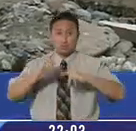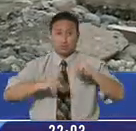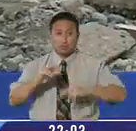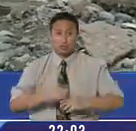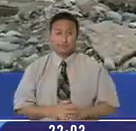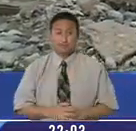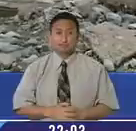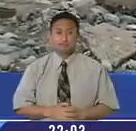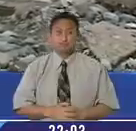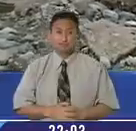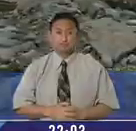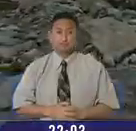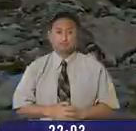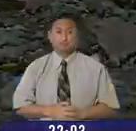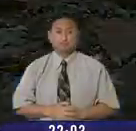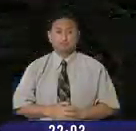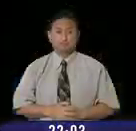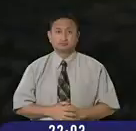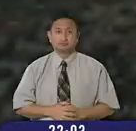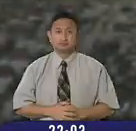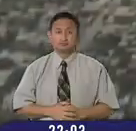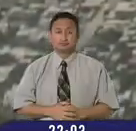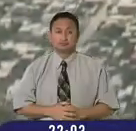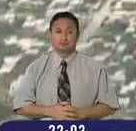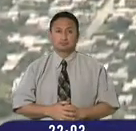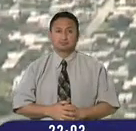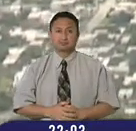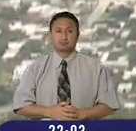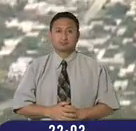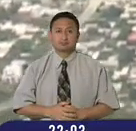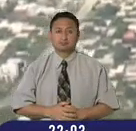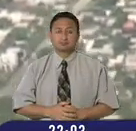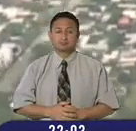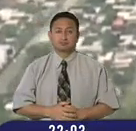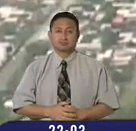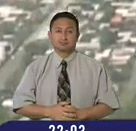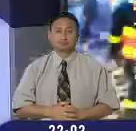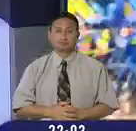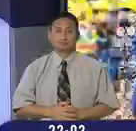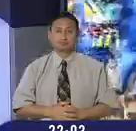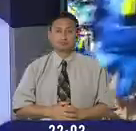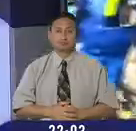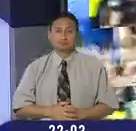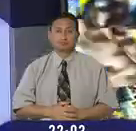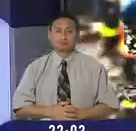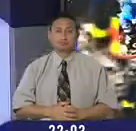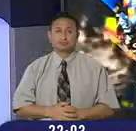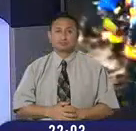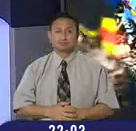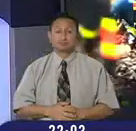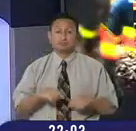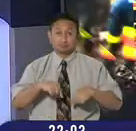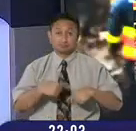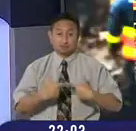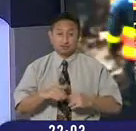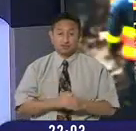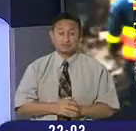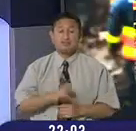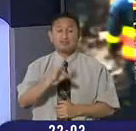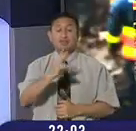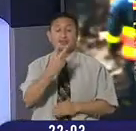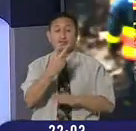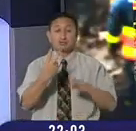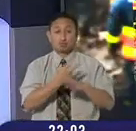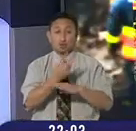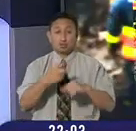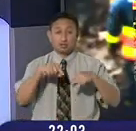Con imágenes de Henry Peñaranda, informó Priscila Cadena. Han transcurrido más de 72